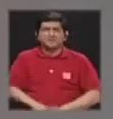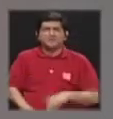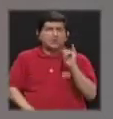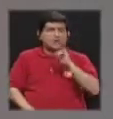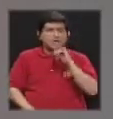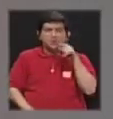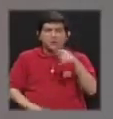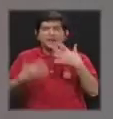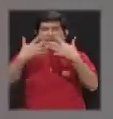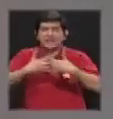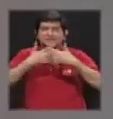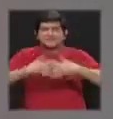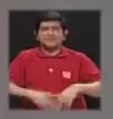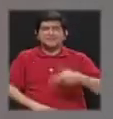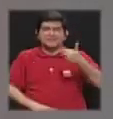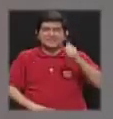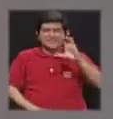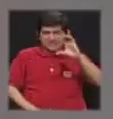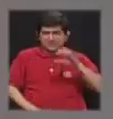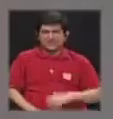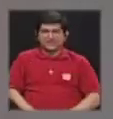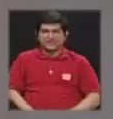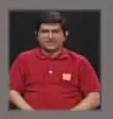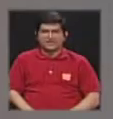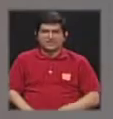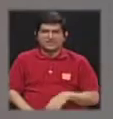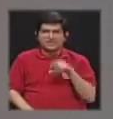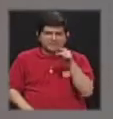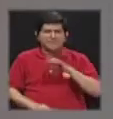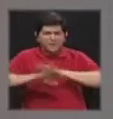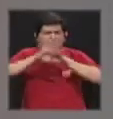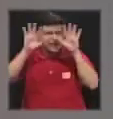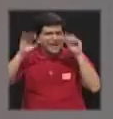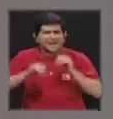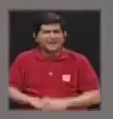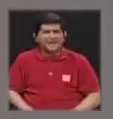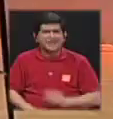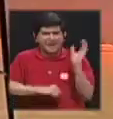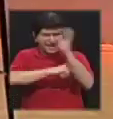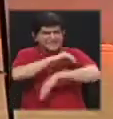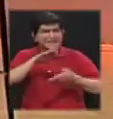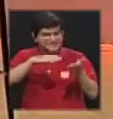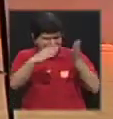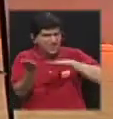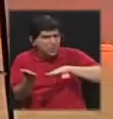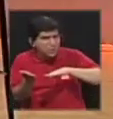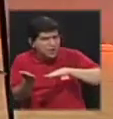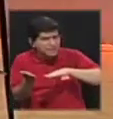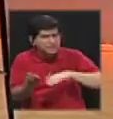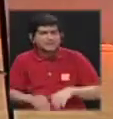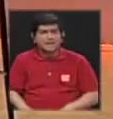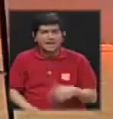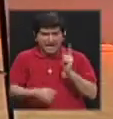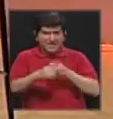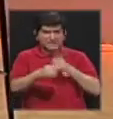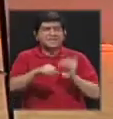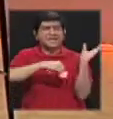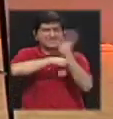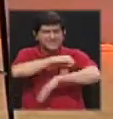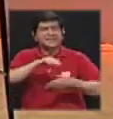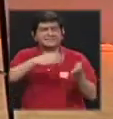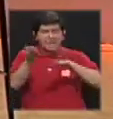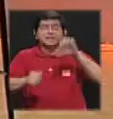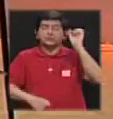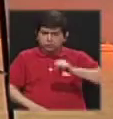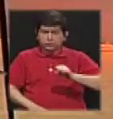misma empresa Check, ¿me explico? Y penalización capital, ellos, para aclarar, es condena de muerte. Por supuesto. En China se condena a muerte por gente condenada